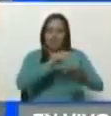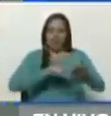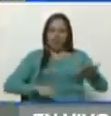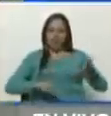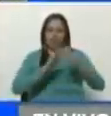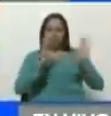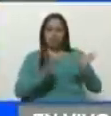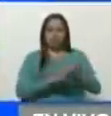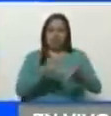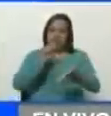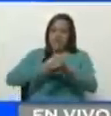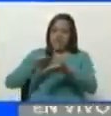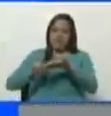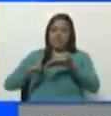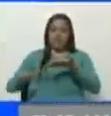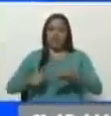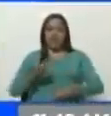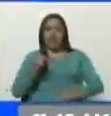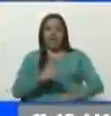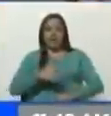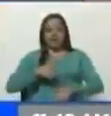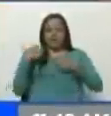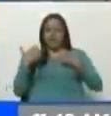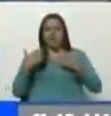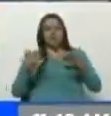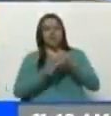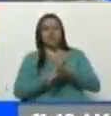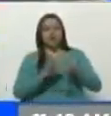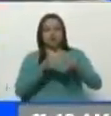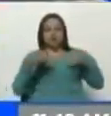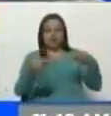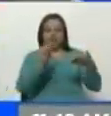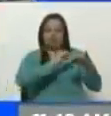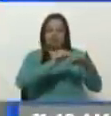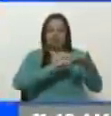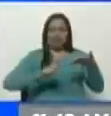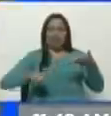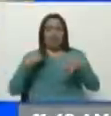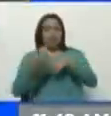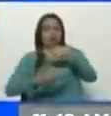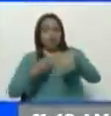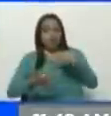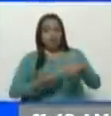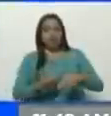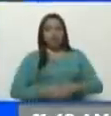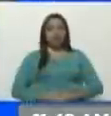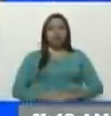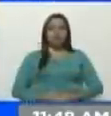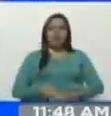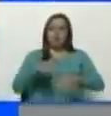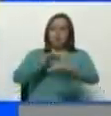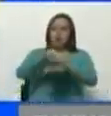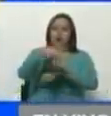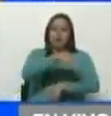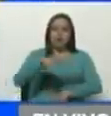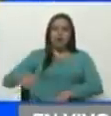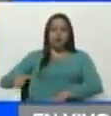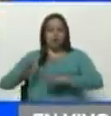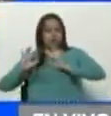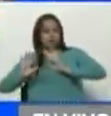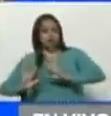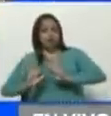como escritor, hay que ver la envidia que tiene de ese triunfo editorial en la revolución, cuando las muchedumbres iban